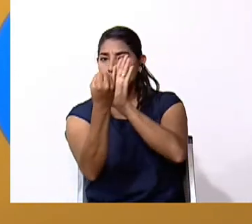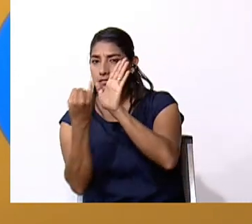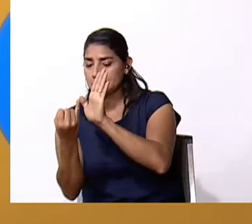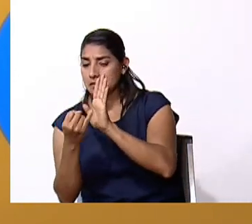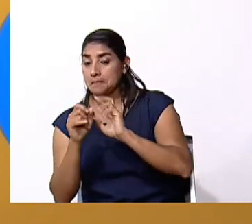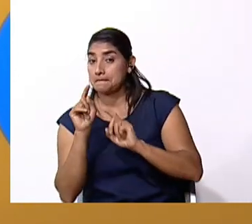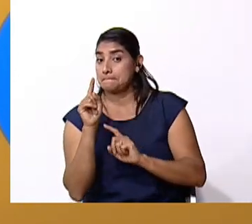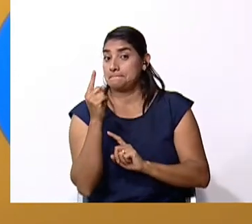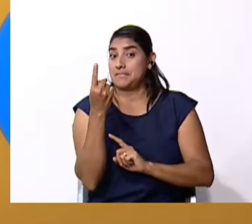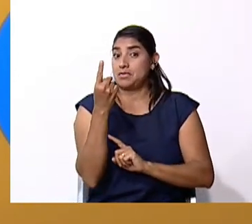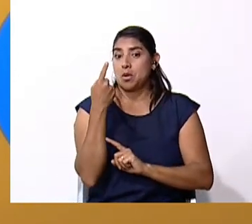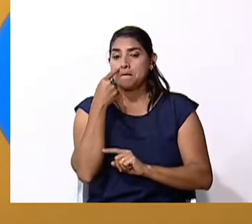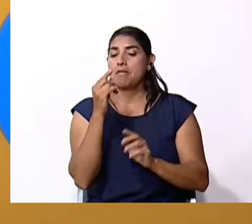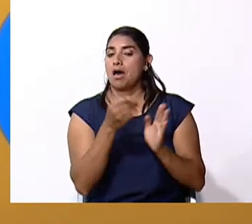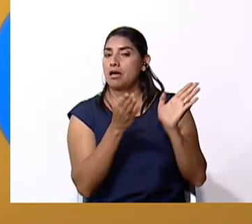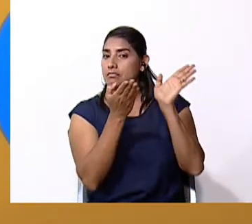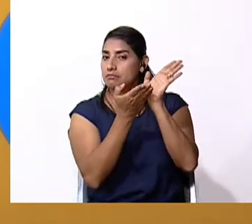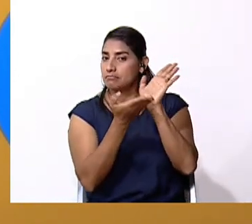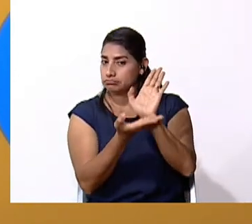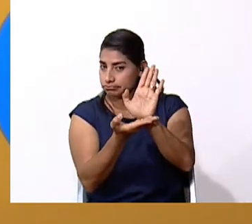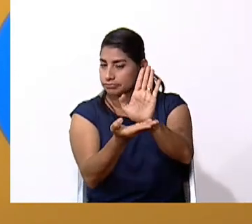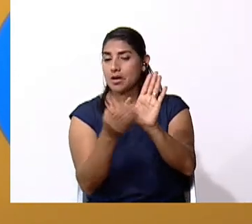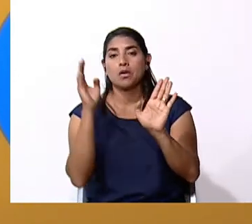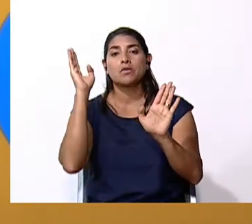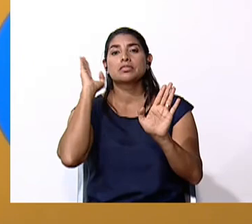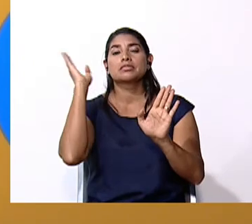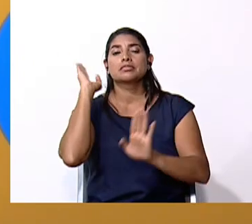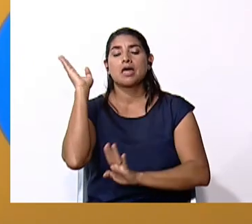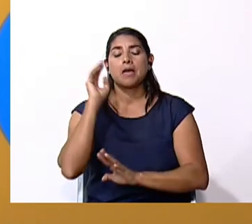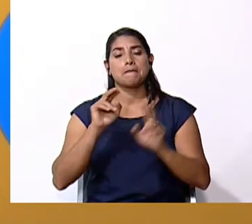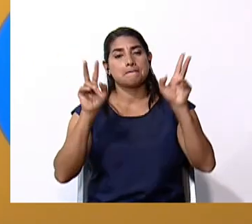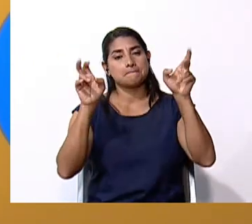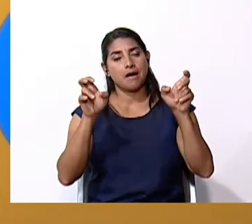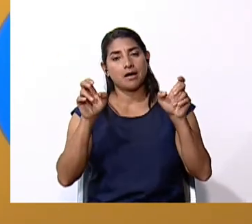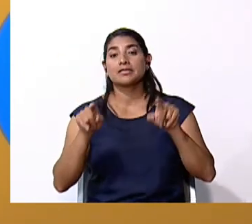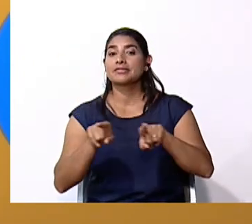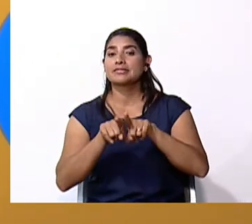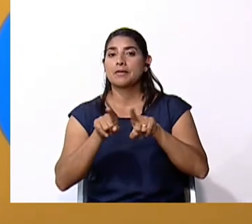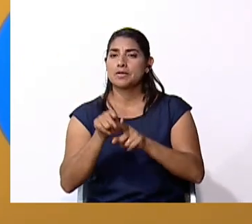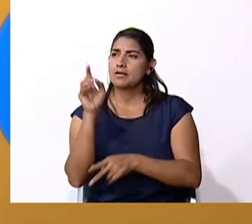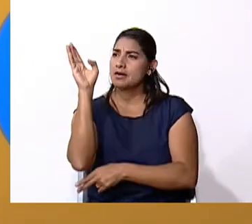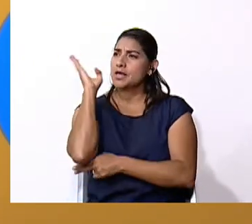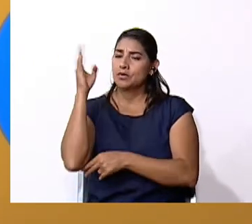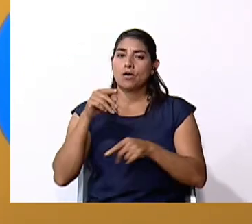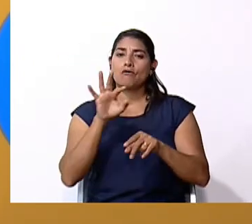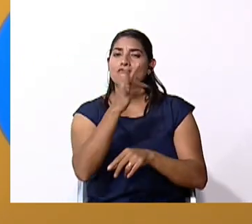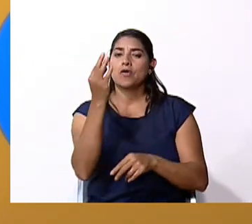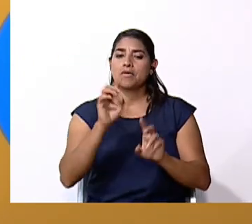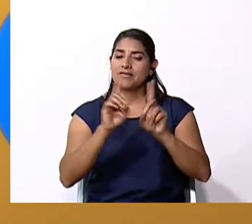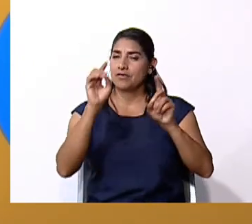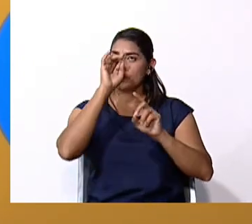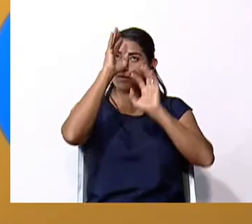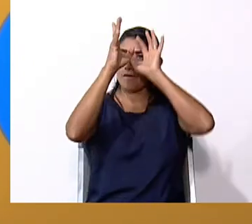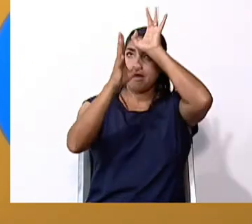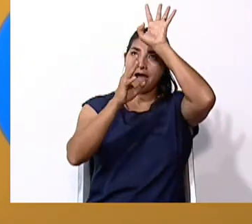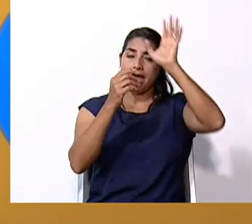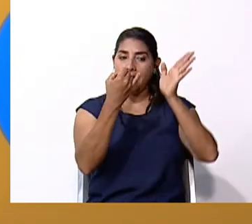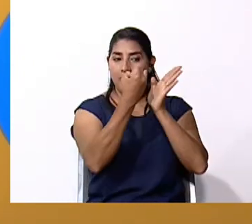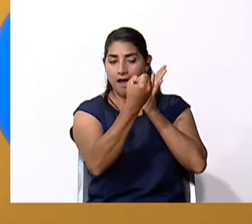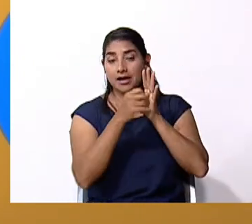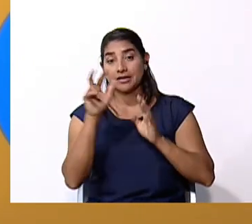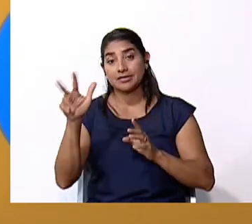bueno, primero para exponer un tema de interés, pero además para exponerlo de manera creativa. Y